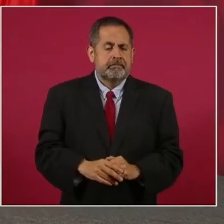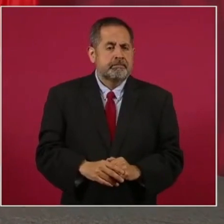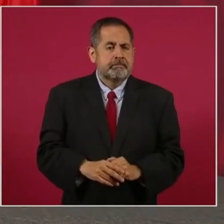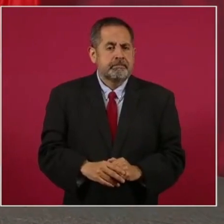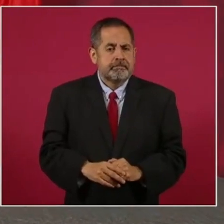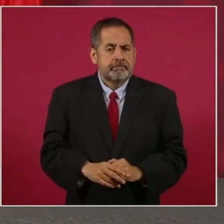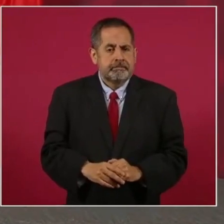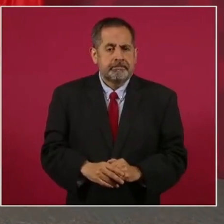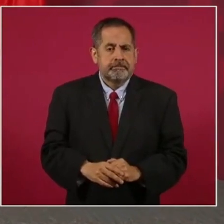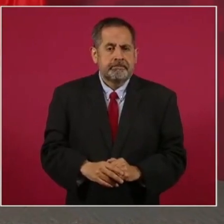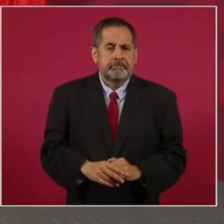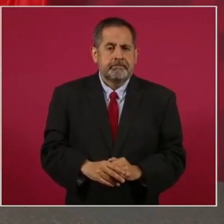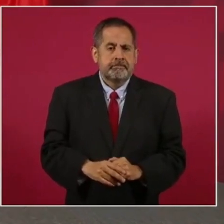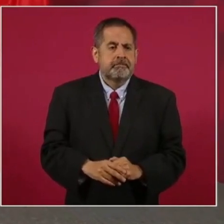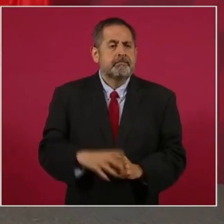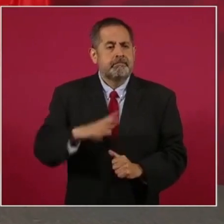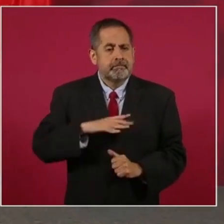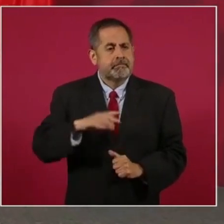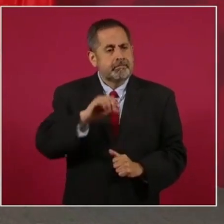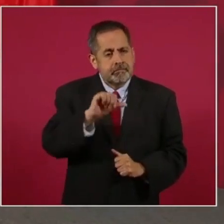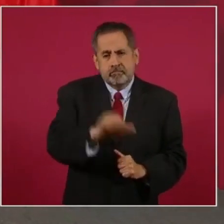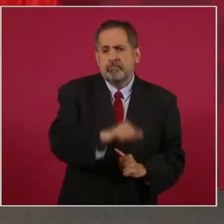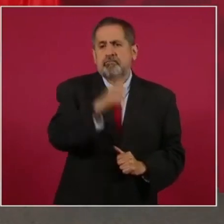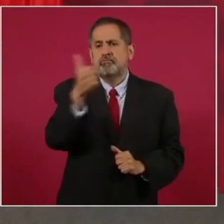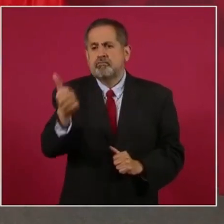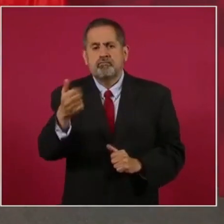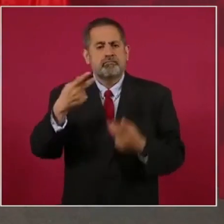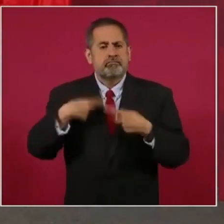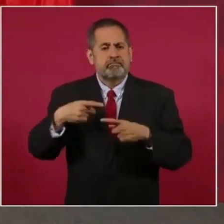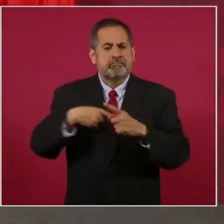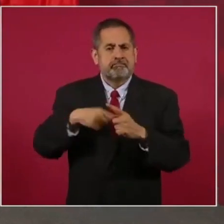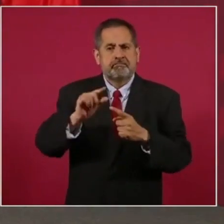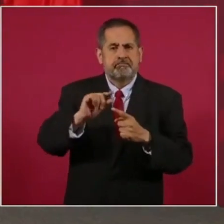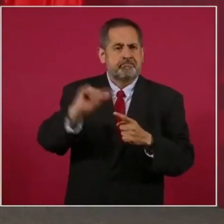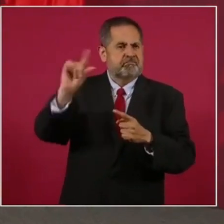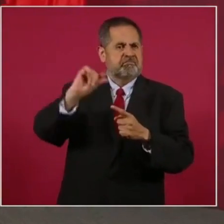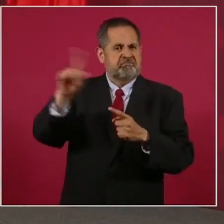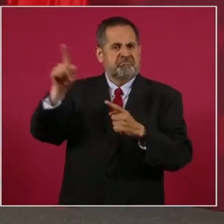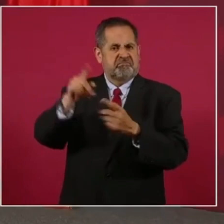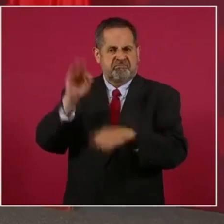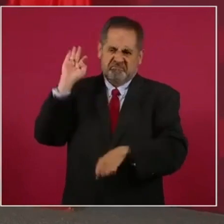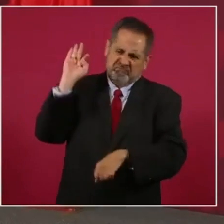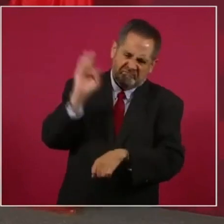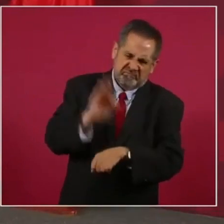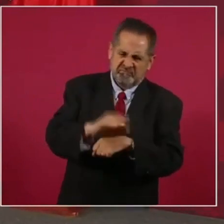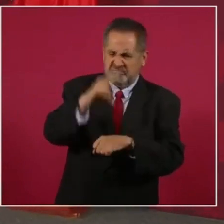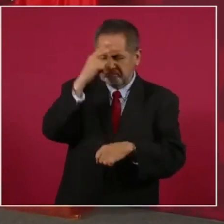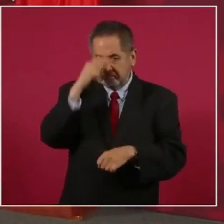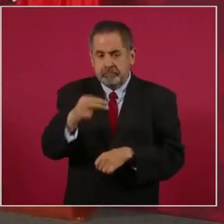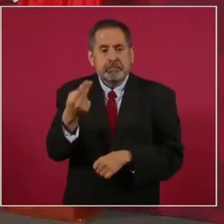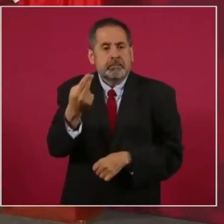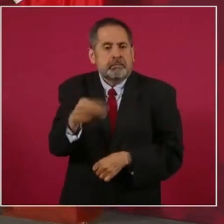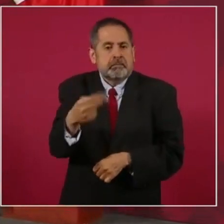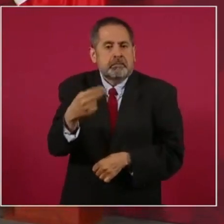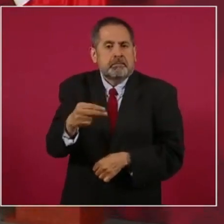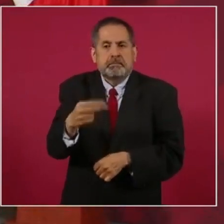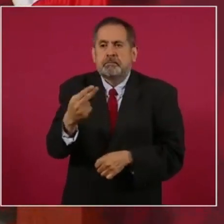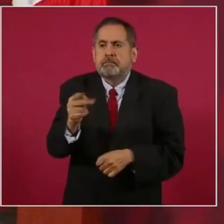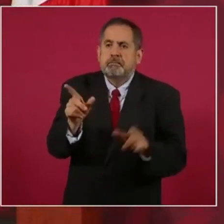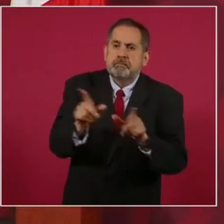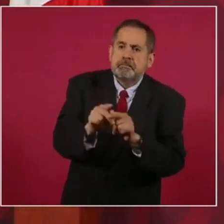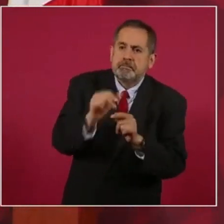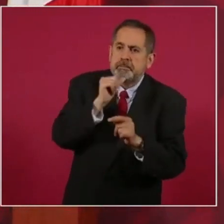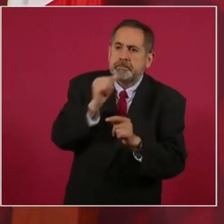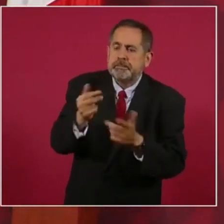otros héroes, muchos anónimos, que también